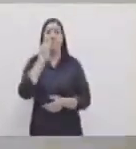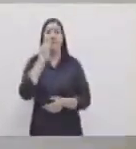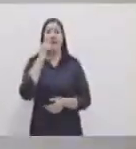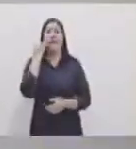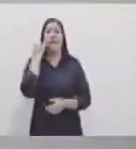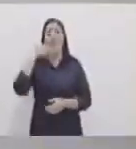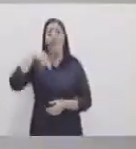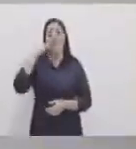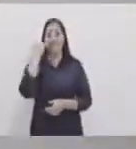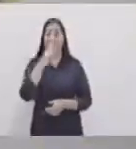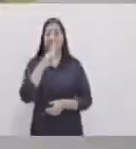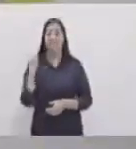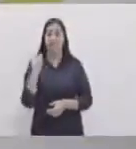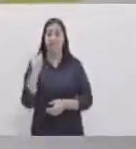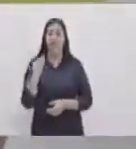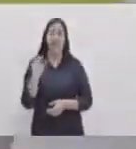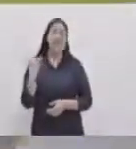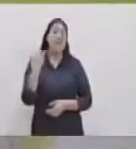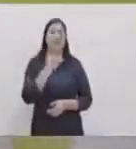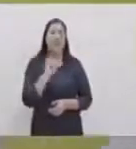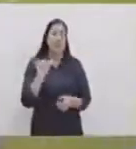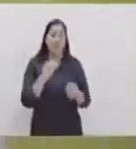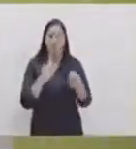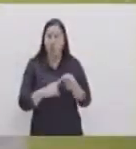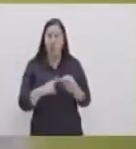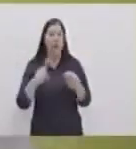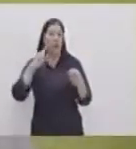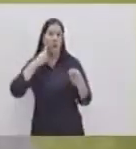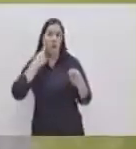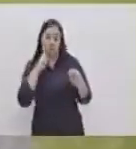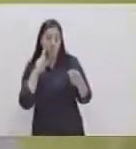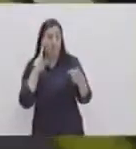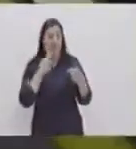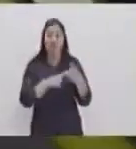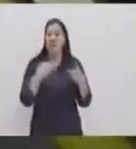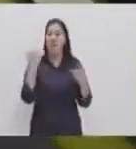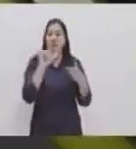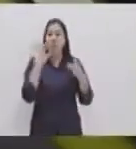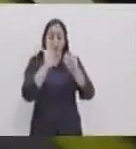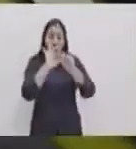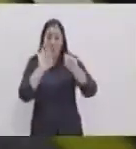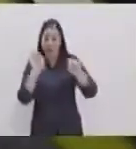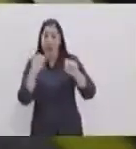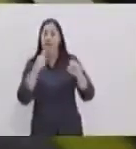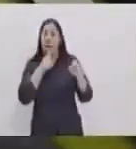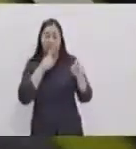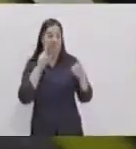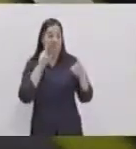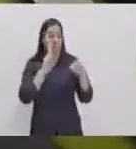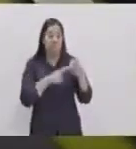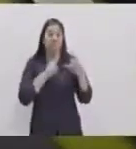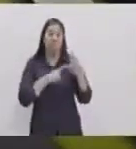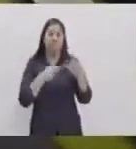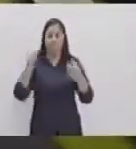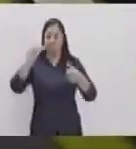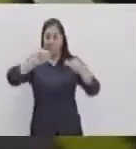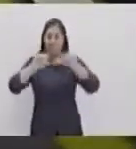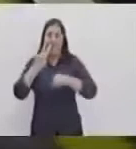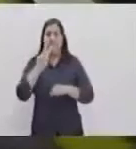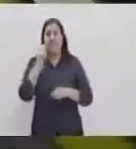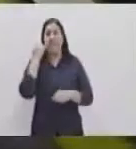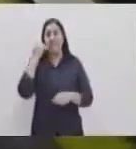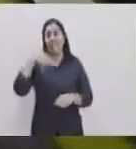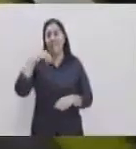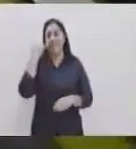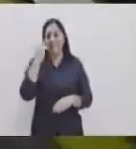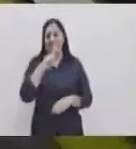que la sacarosa y el cinemaldehído, también es un compuesto formado por 3 elementos, pero dentro de